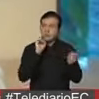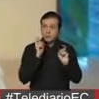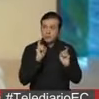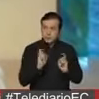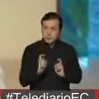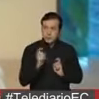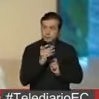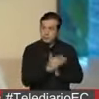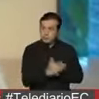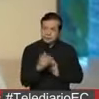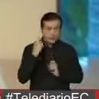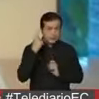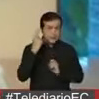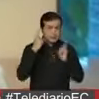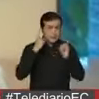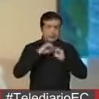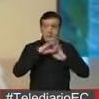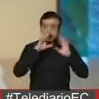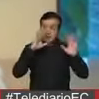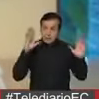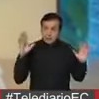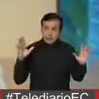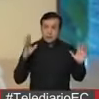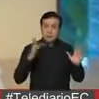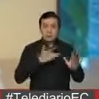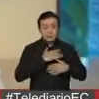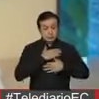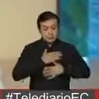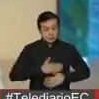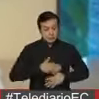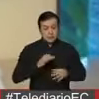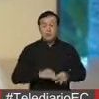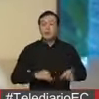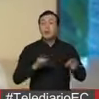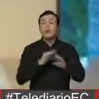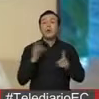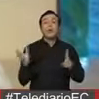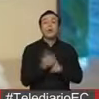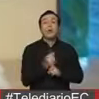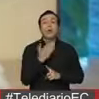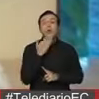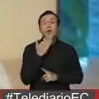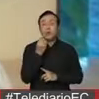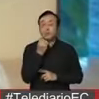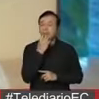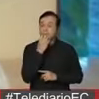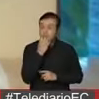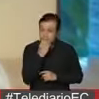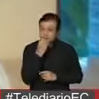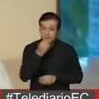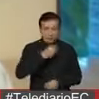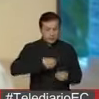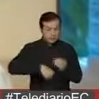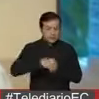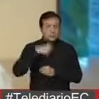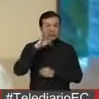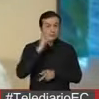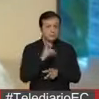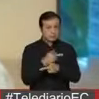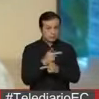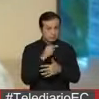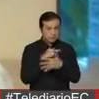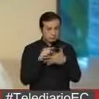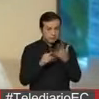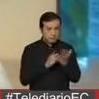porque hay que estar muy claros, para generar bienestar, eso solo lo vamos a lograr vía ahorro, inversión y más producción. Ese